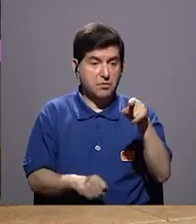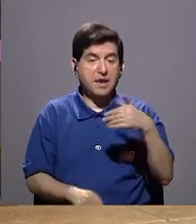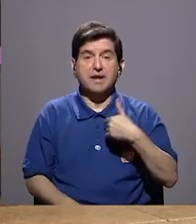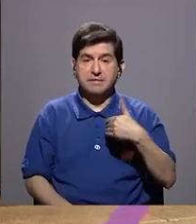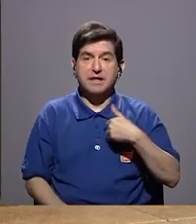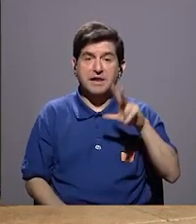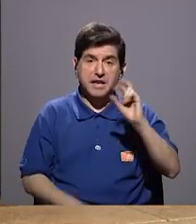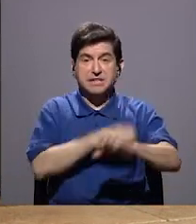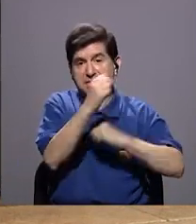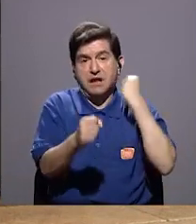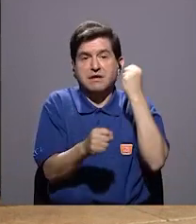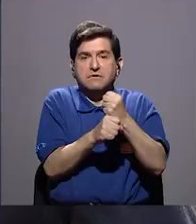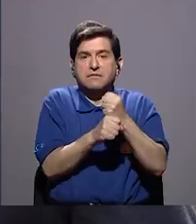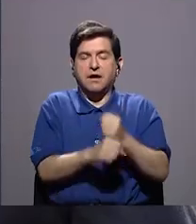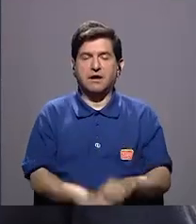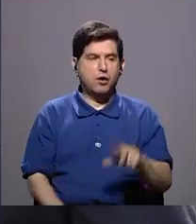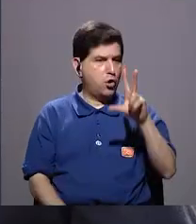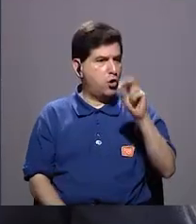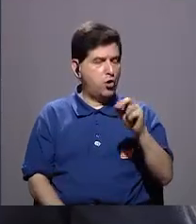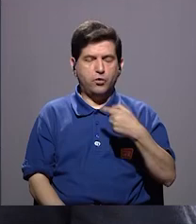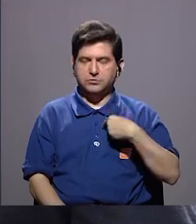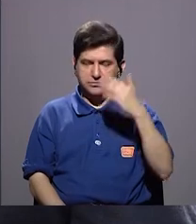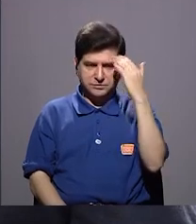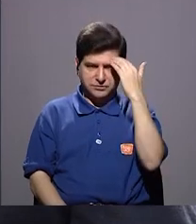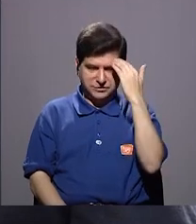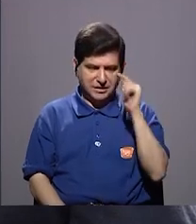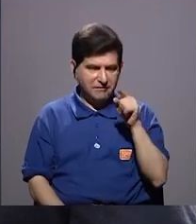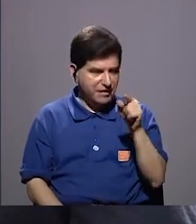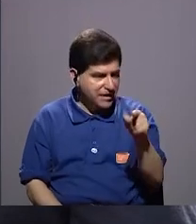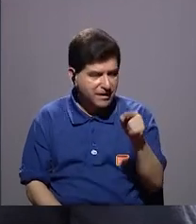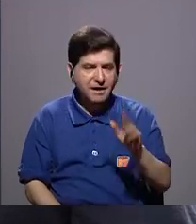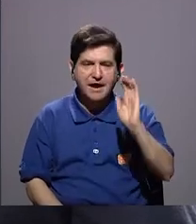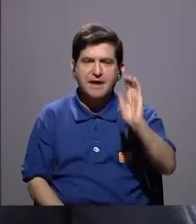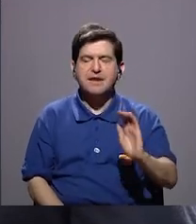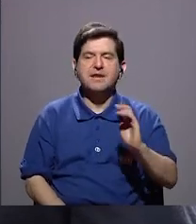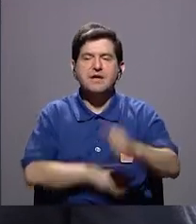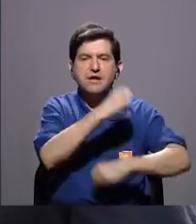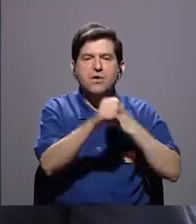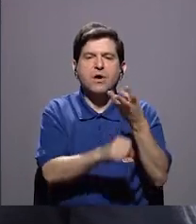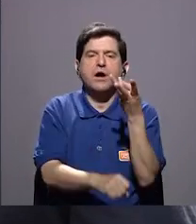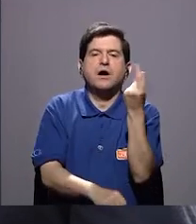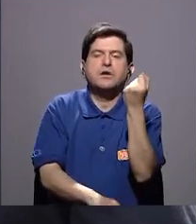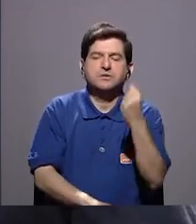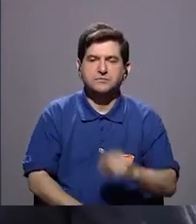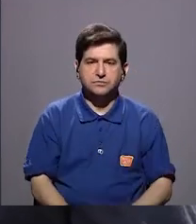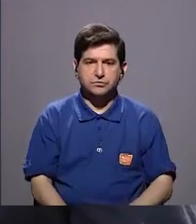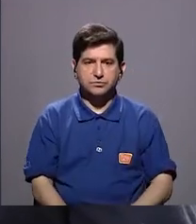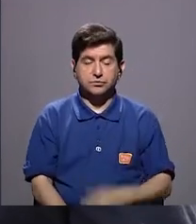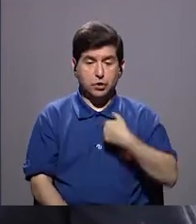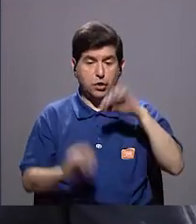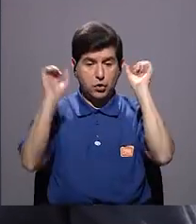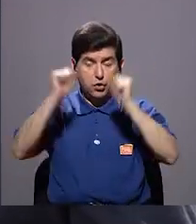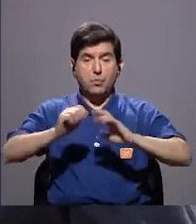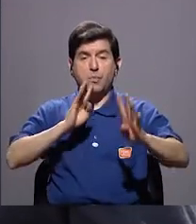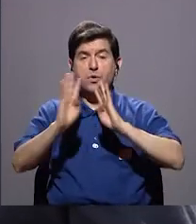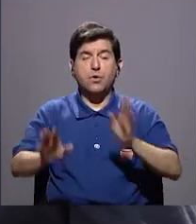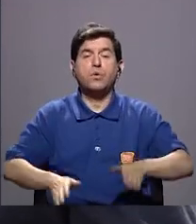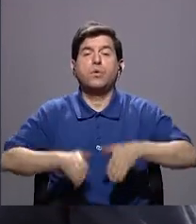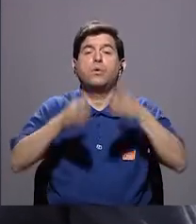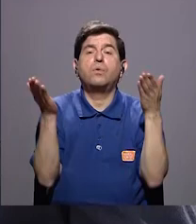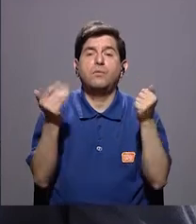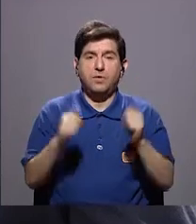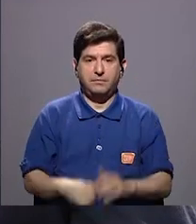si tuviera también 30 años. No, tengo que ubicarme en la edad que tiene el niño, ¿verdad? Y cómo yo puedo ir